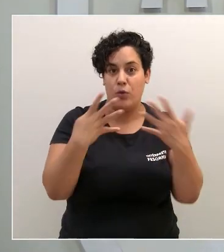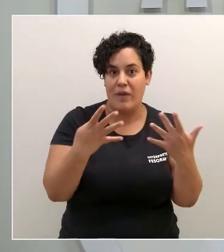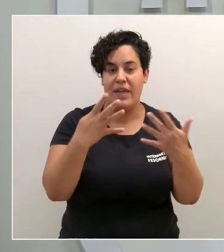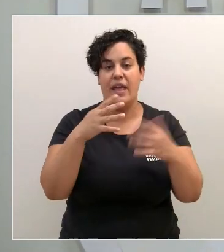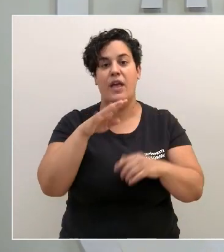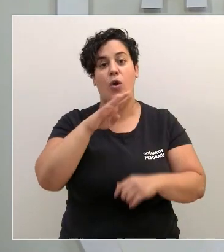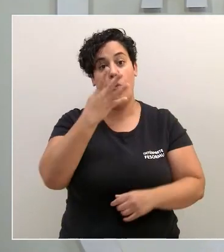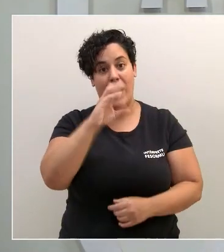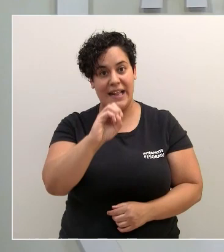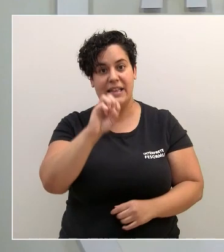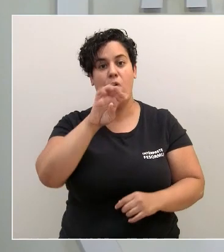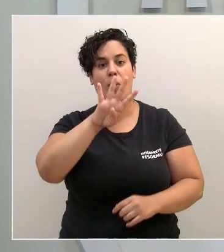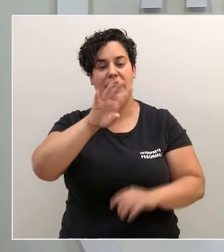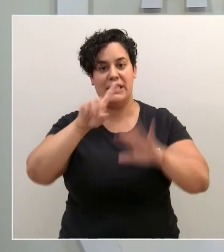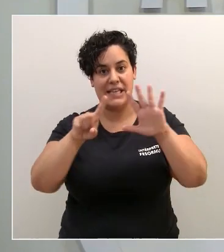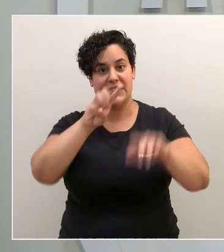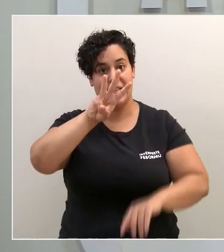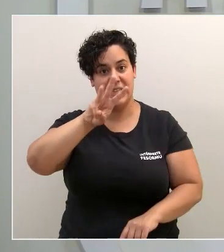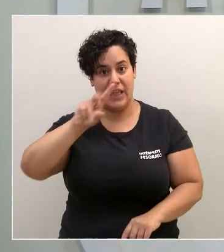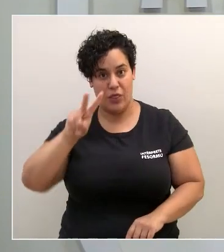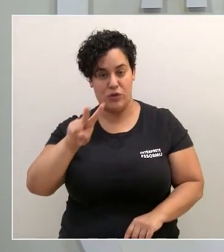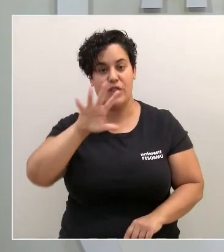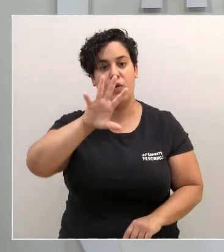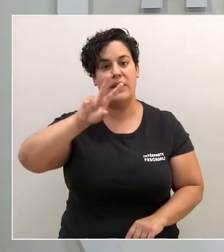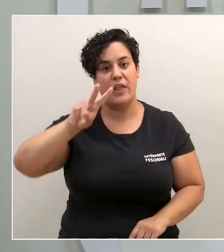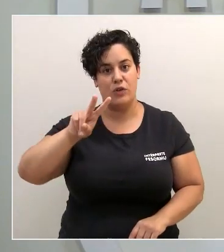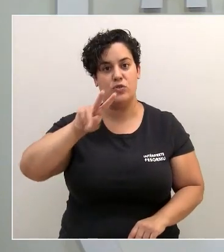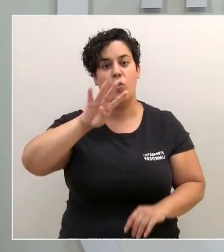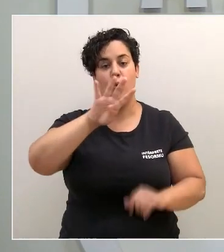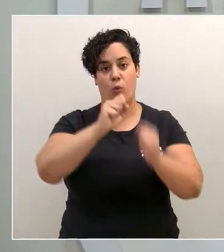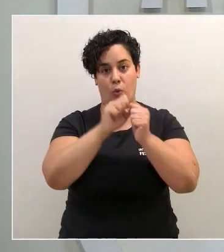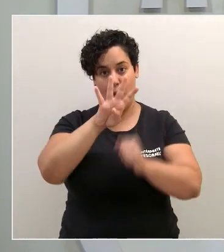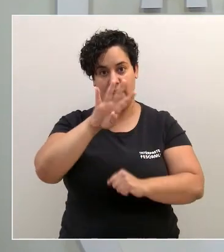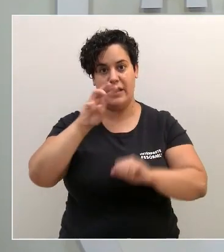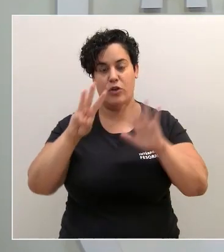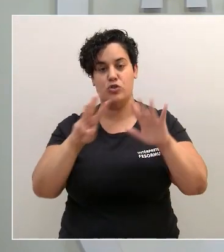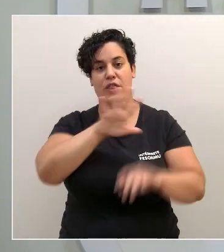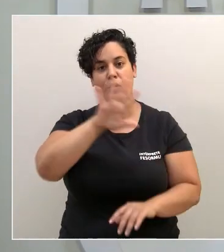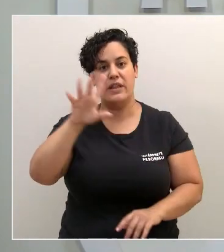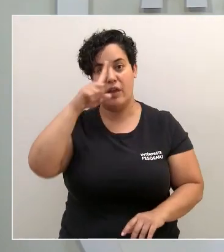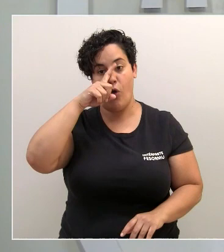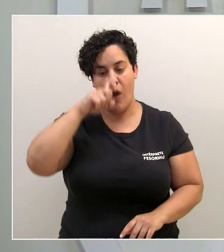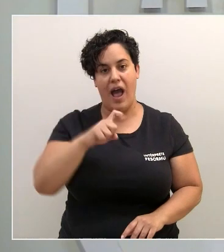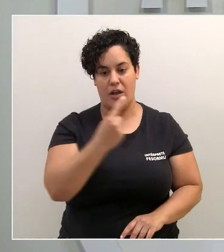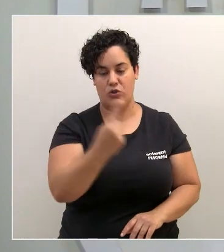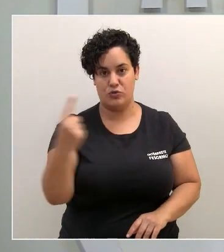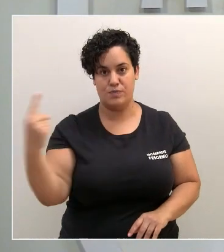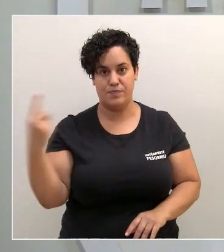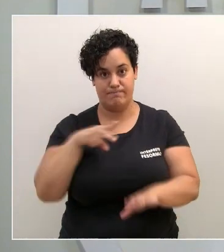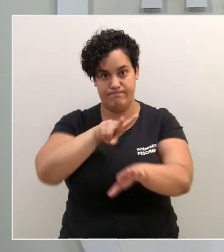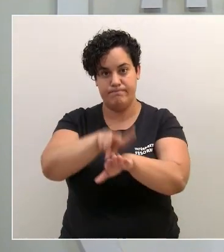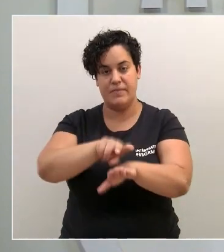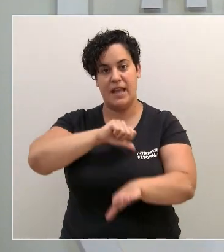40, 46, 32, 52, 48 o 55 años, como les decía. De